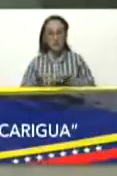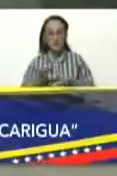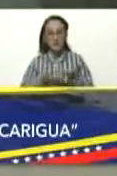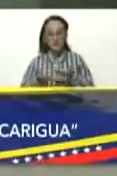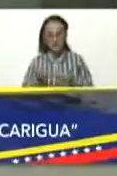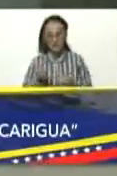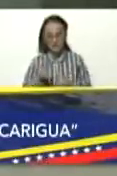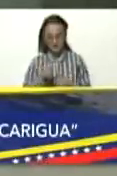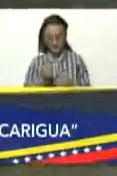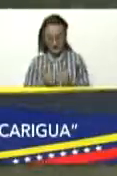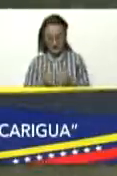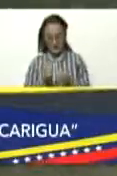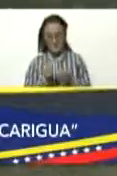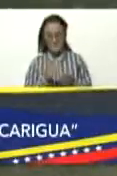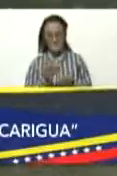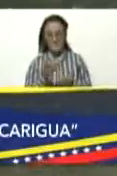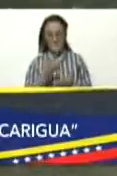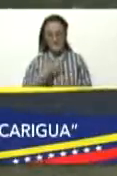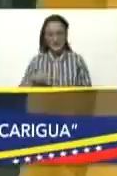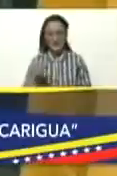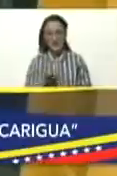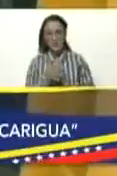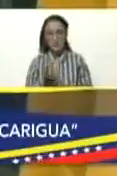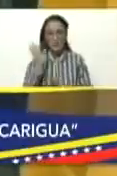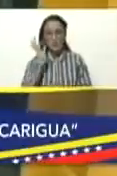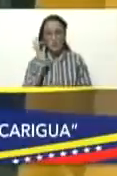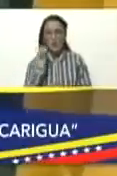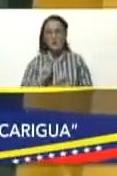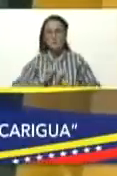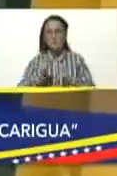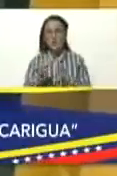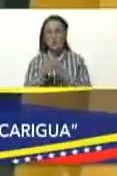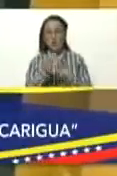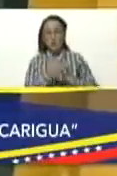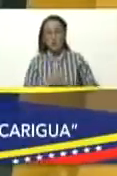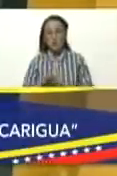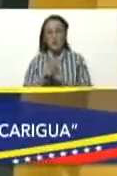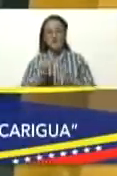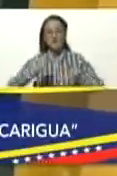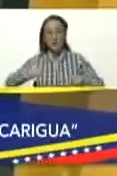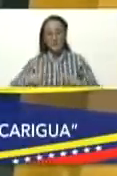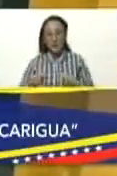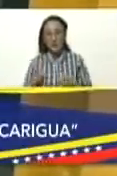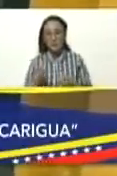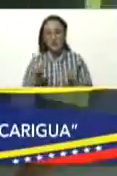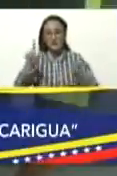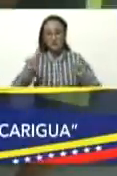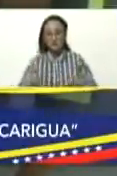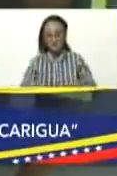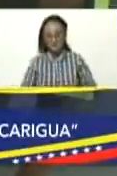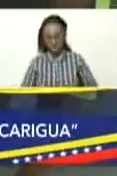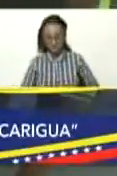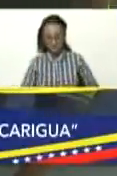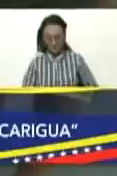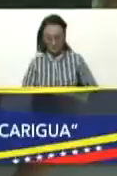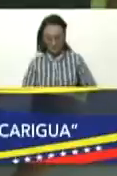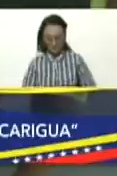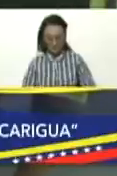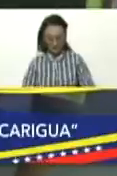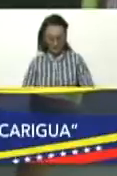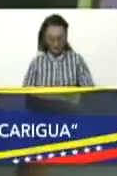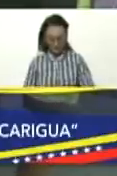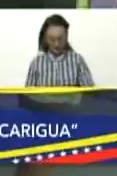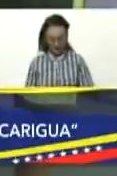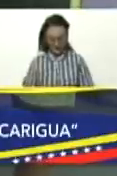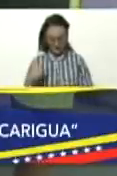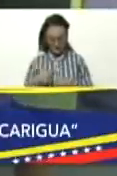la Vicepresidencia Comunera de Mujeres, donde otorgamos a nuestras comunidades zapatos a precios módicos. Adicional